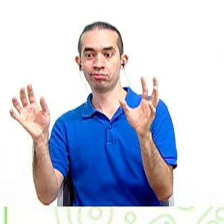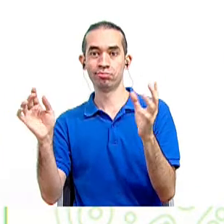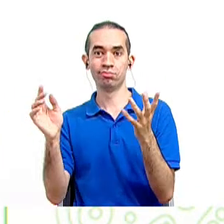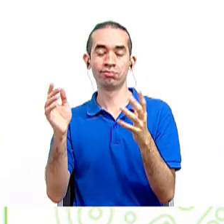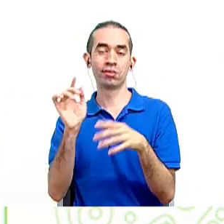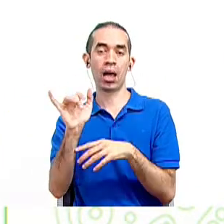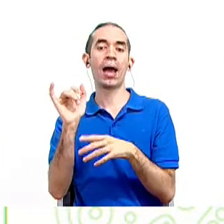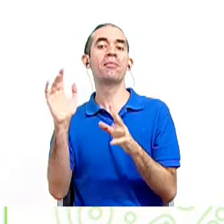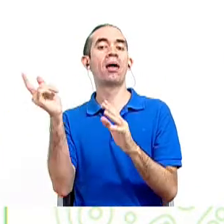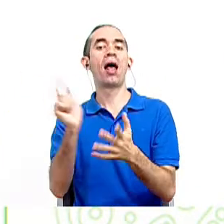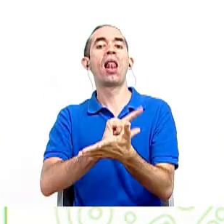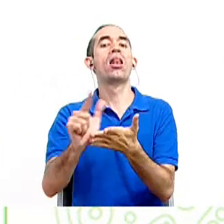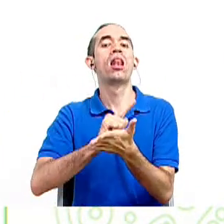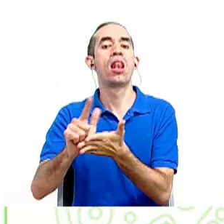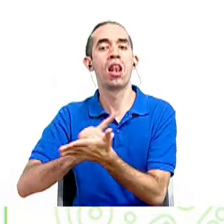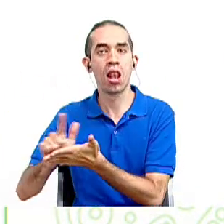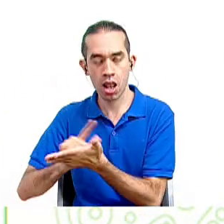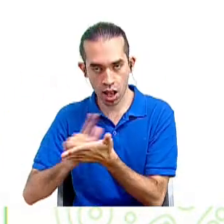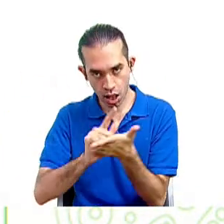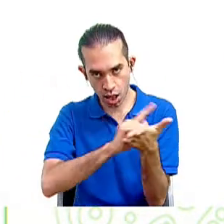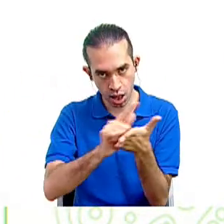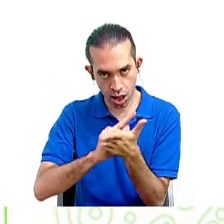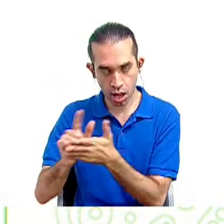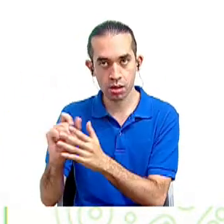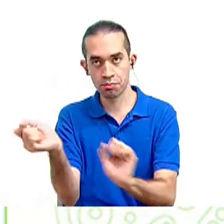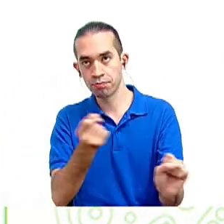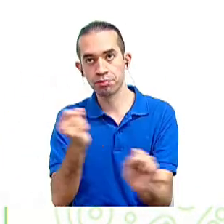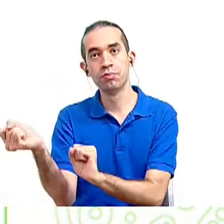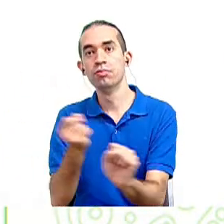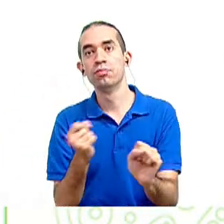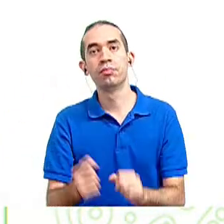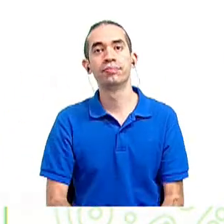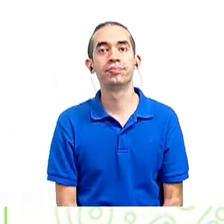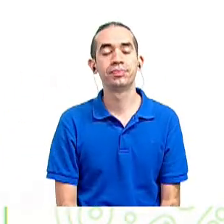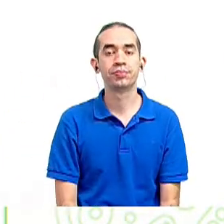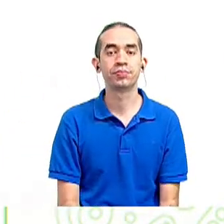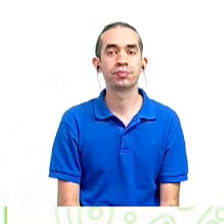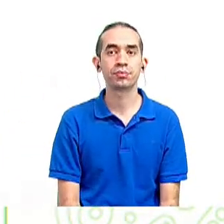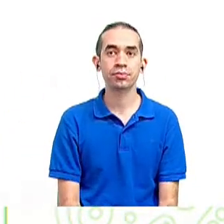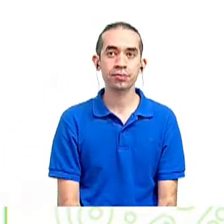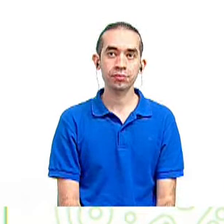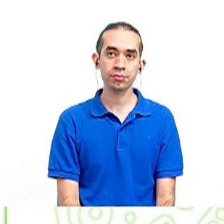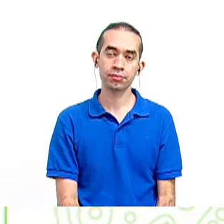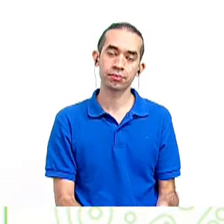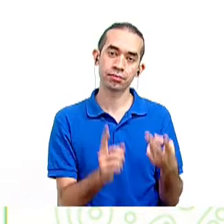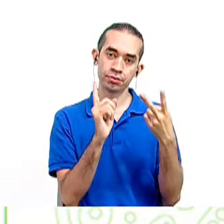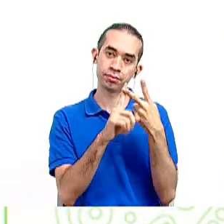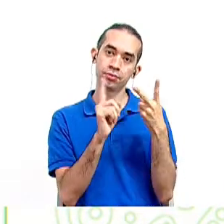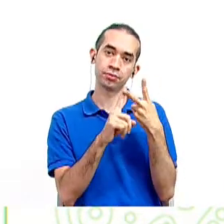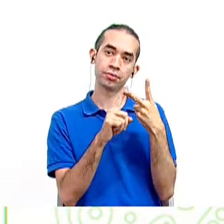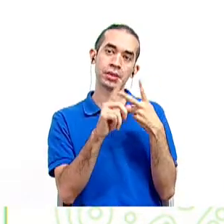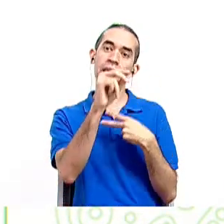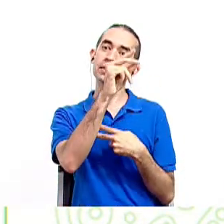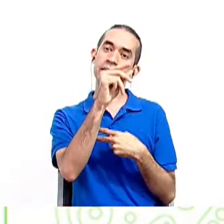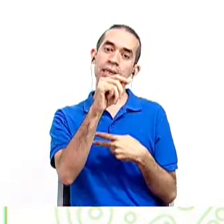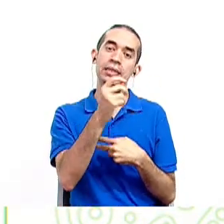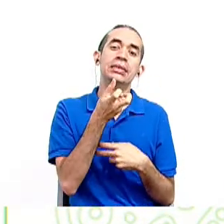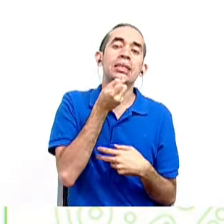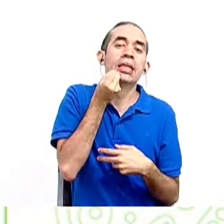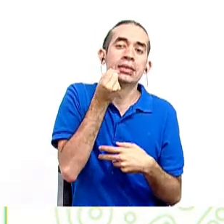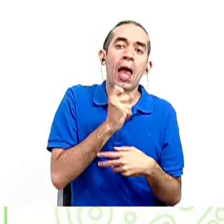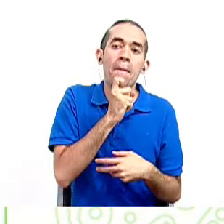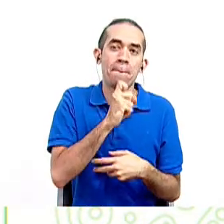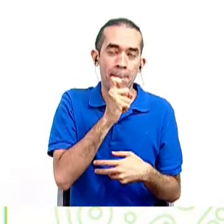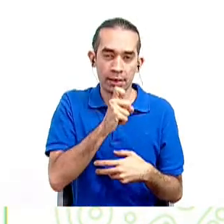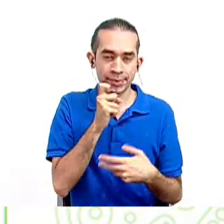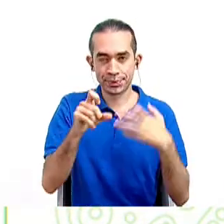en desinfectantes y objetos de limpieza para limpiar el hogar. Y otro, están las sales ácidas metálicas,